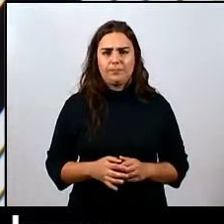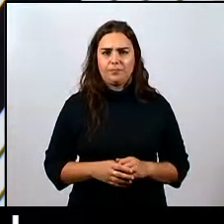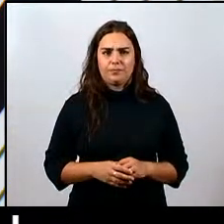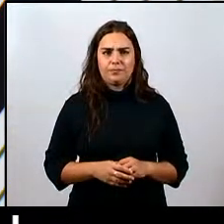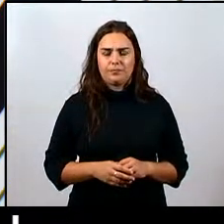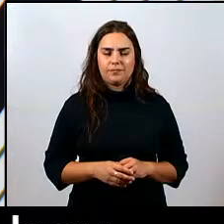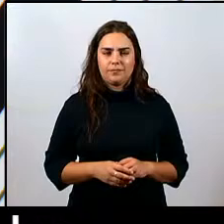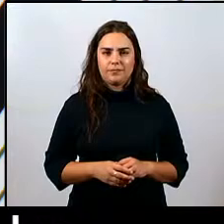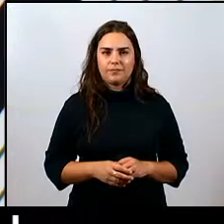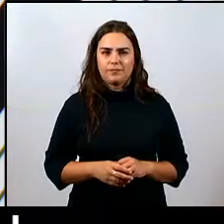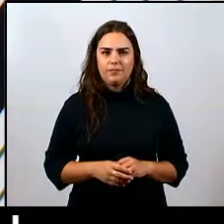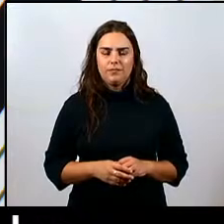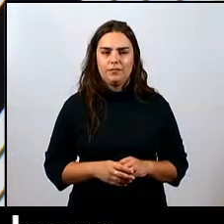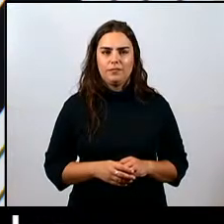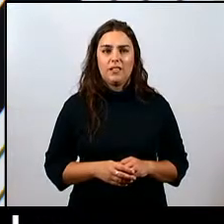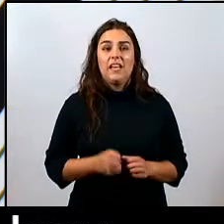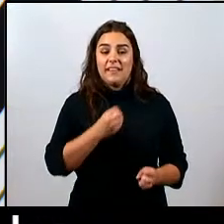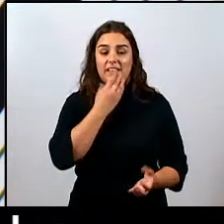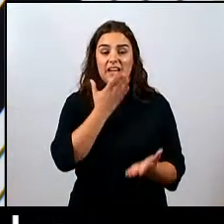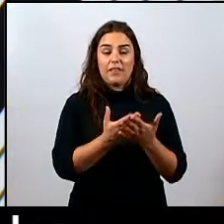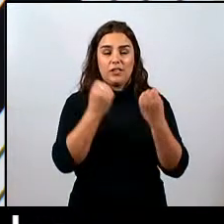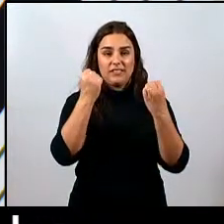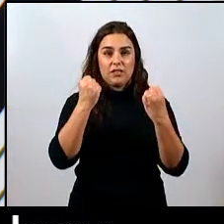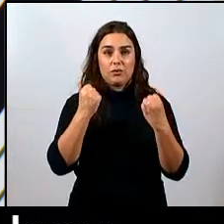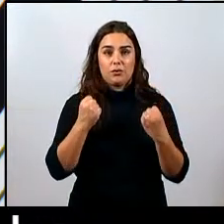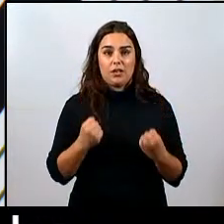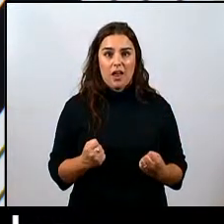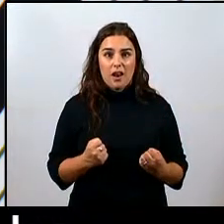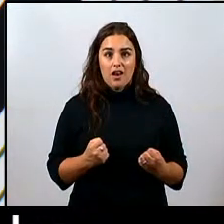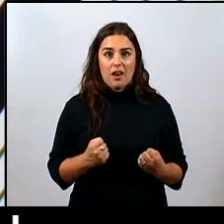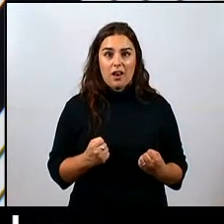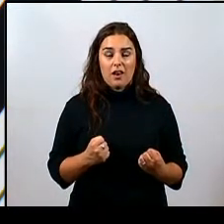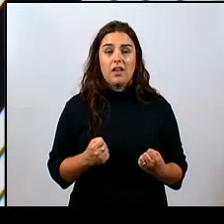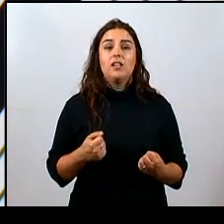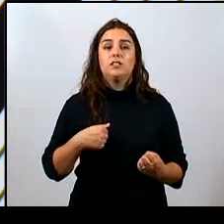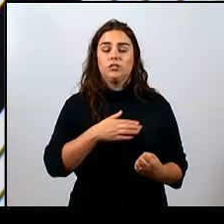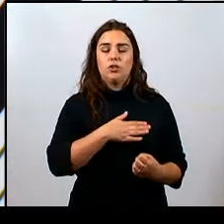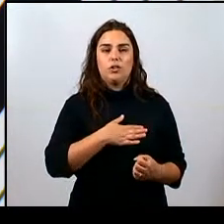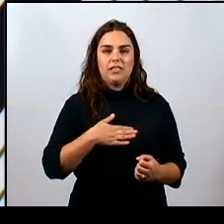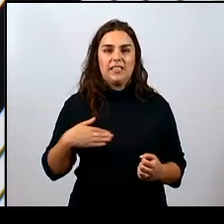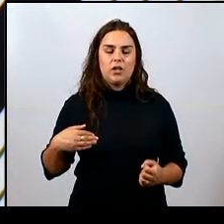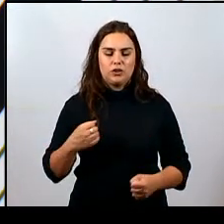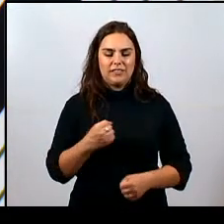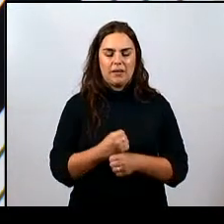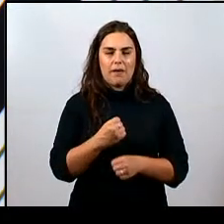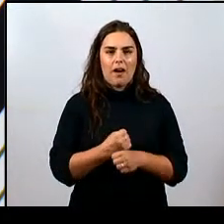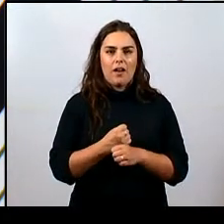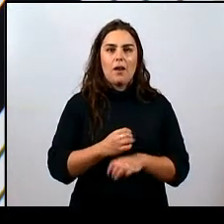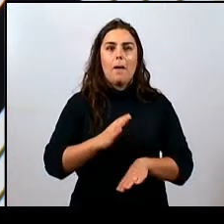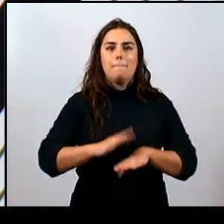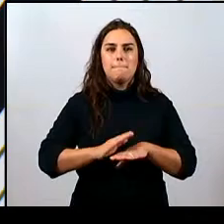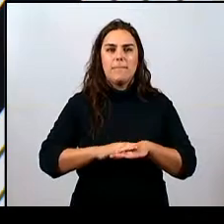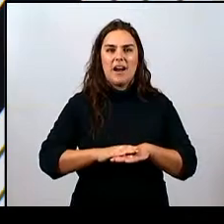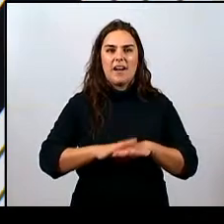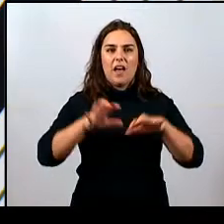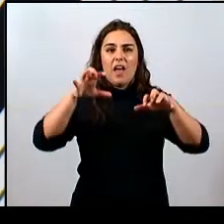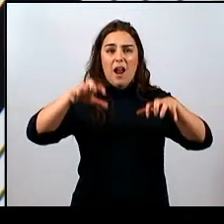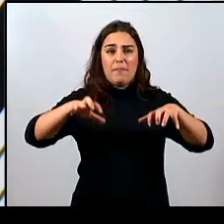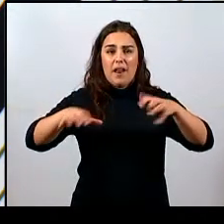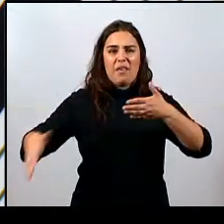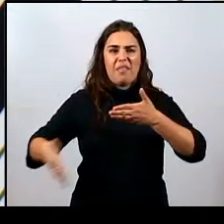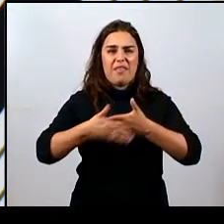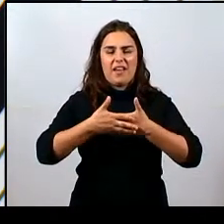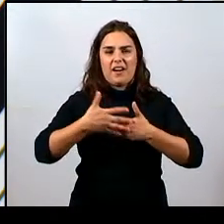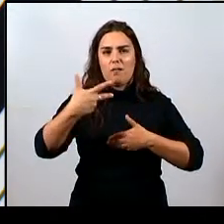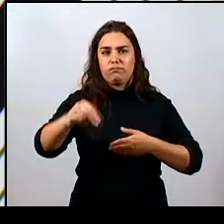También estamos sobre esta declaración institucional con la que queremos trabajar para evitar el cierre de la central de Almaraz.